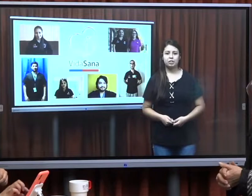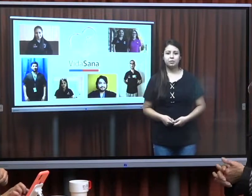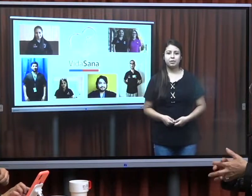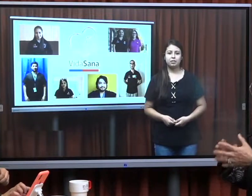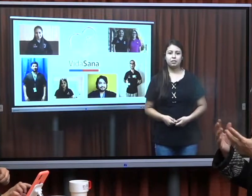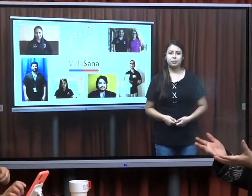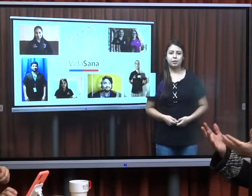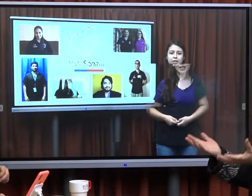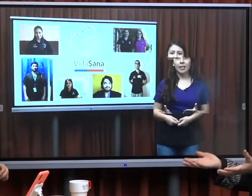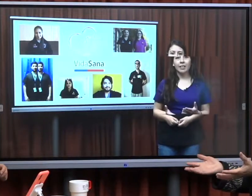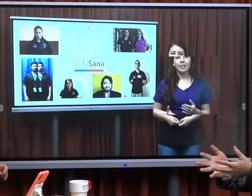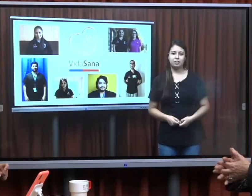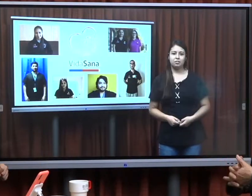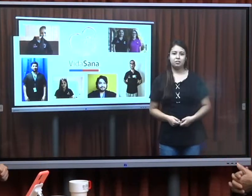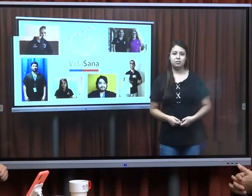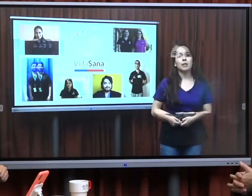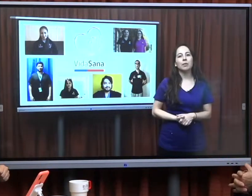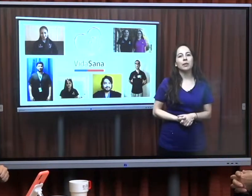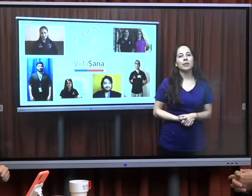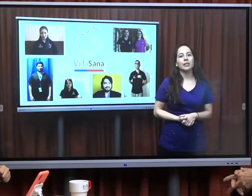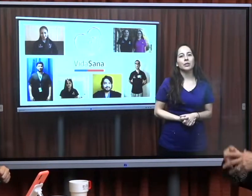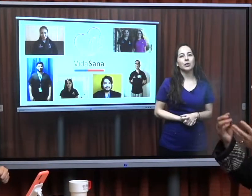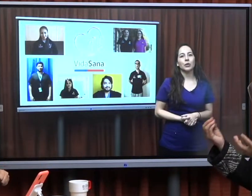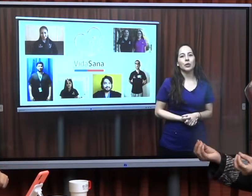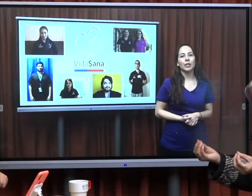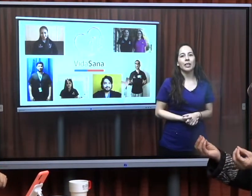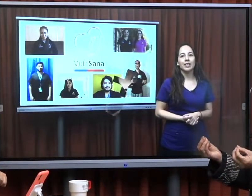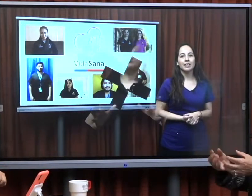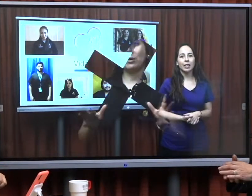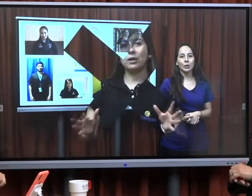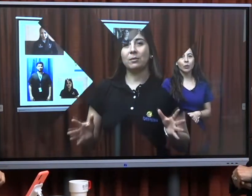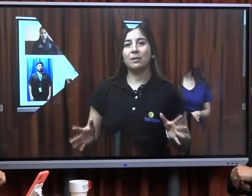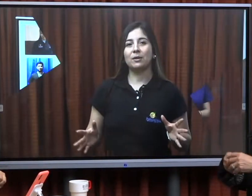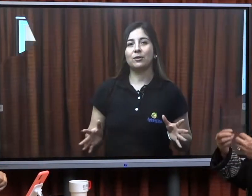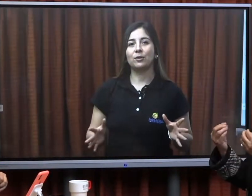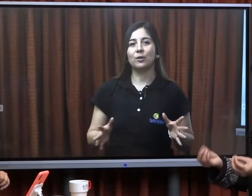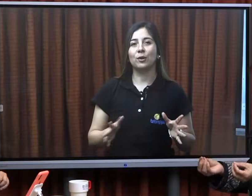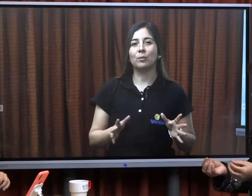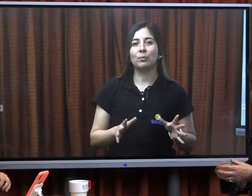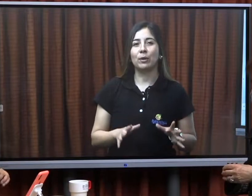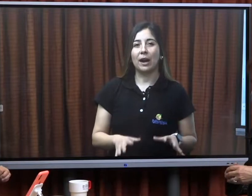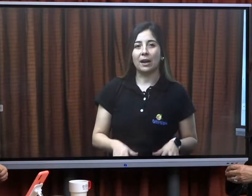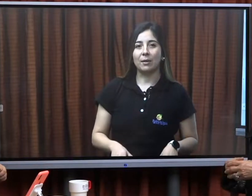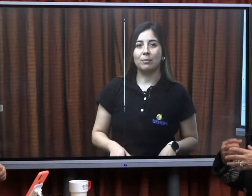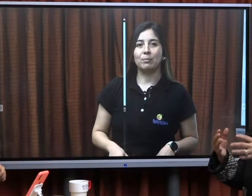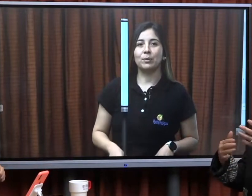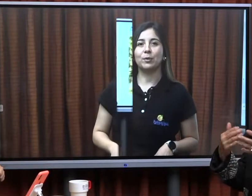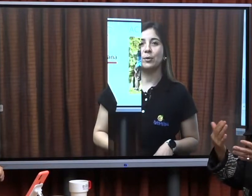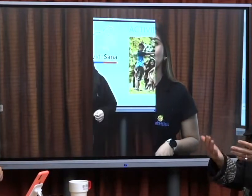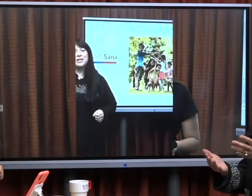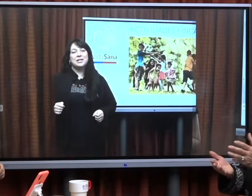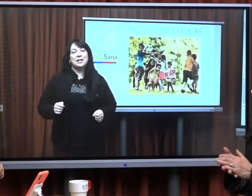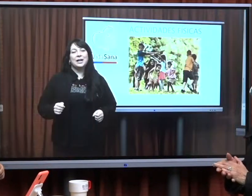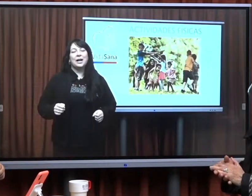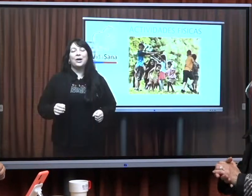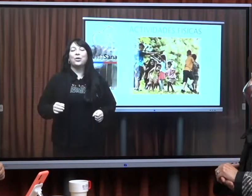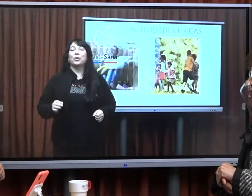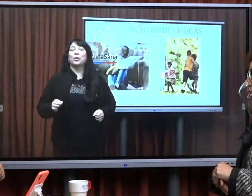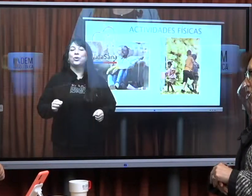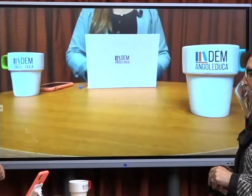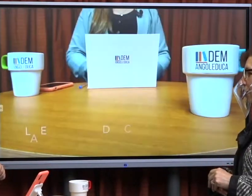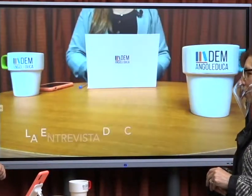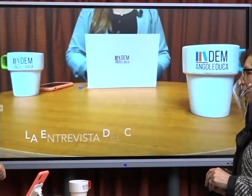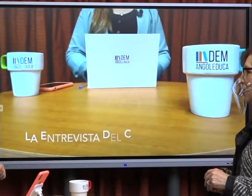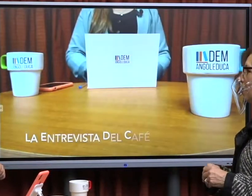o me parece interesante destacar a lo menos dos, ¿no es cierto?, que son las más próximas y que estamos esperando que los